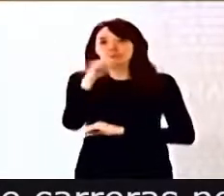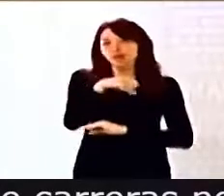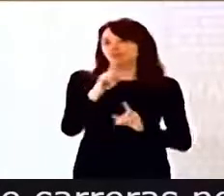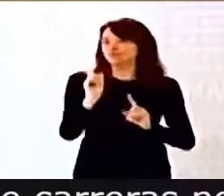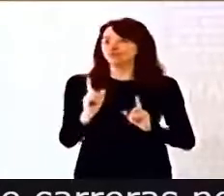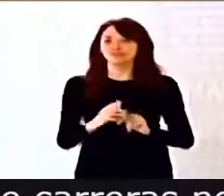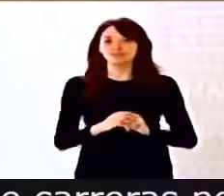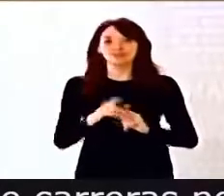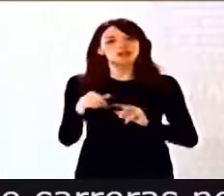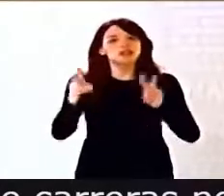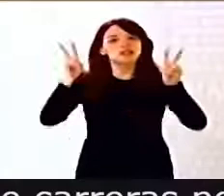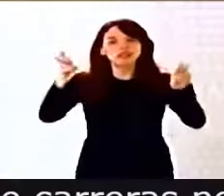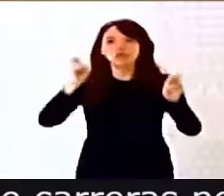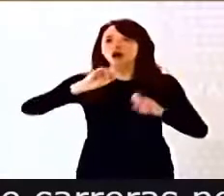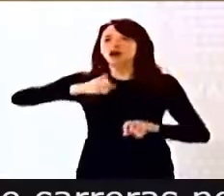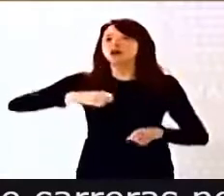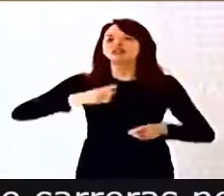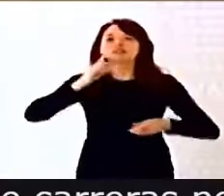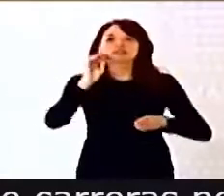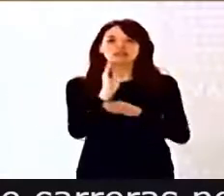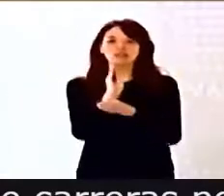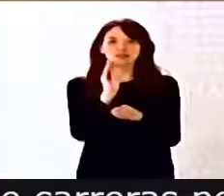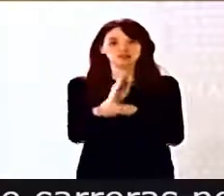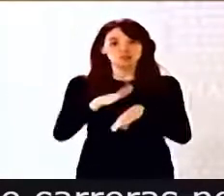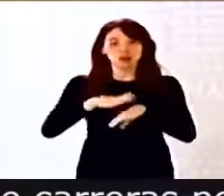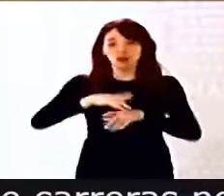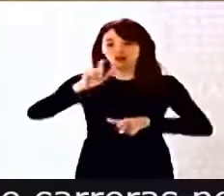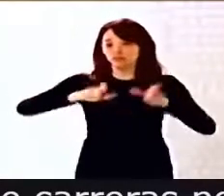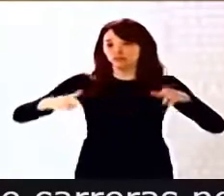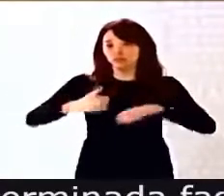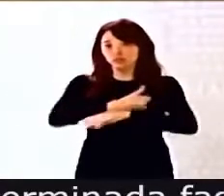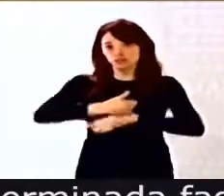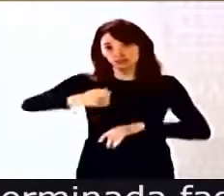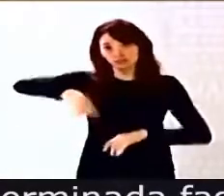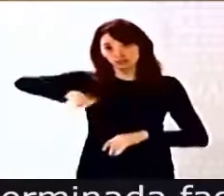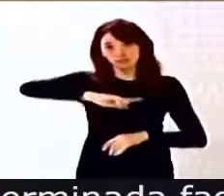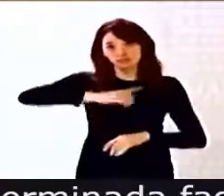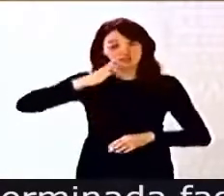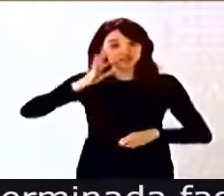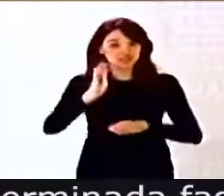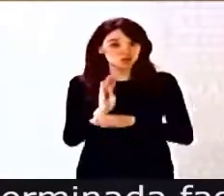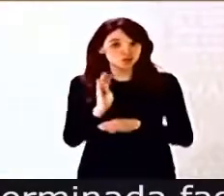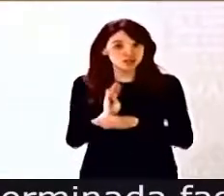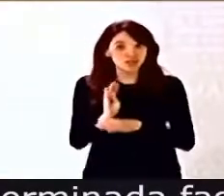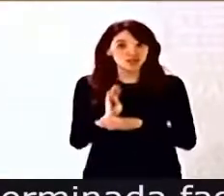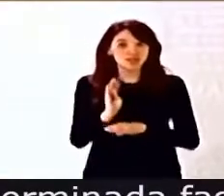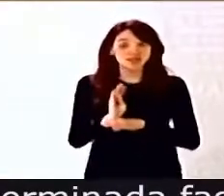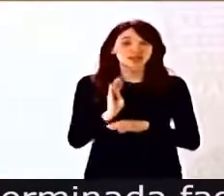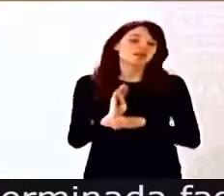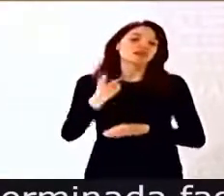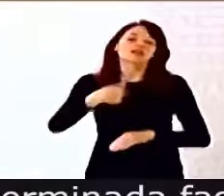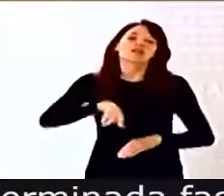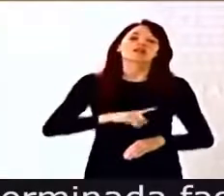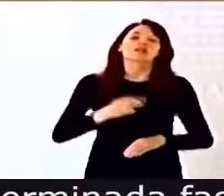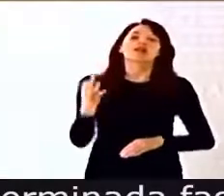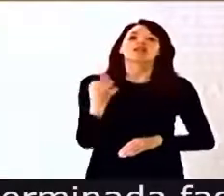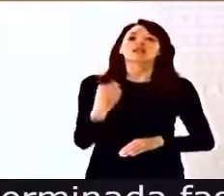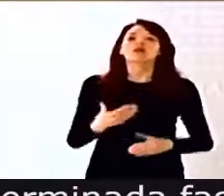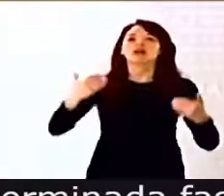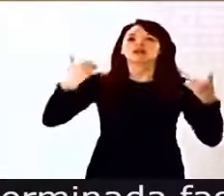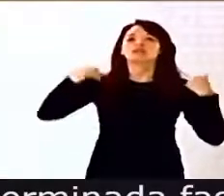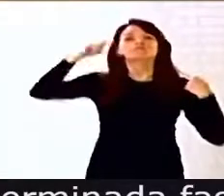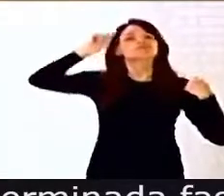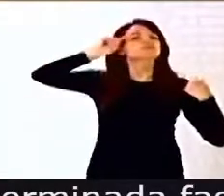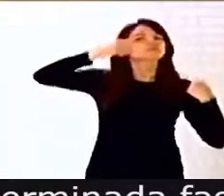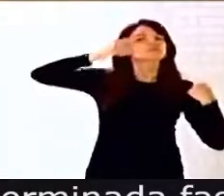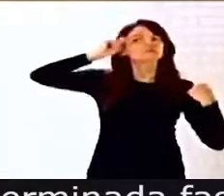va de seguridad para la población. Y si va de seguridad para la población, tenemos que ser muy respetuosos,